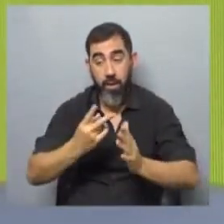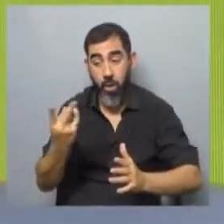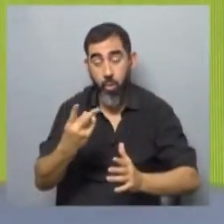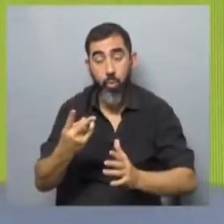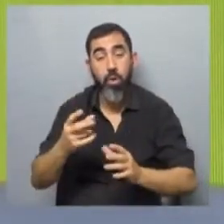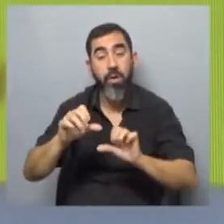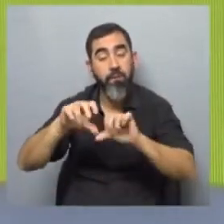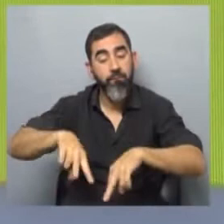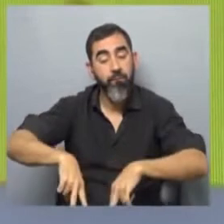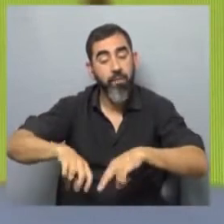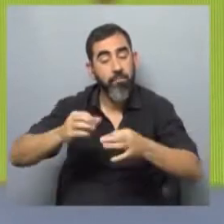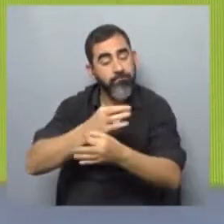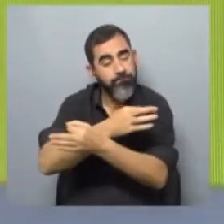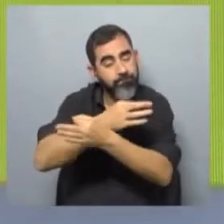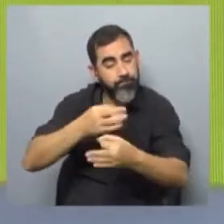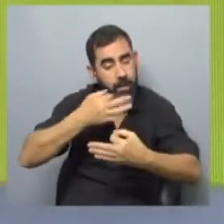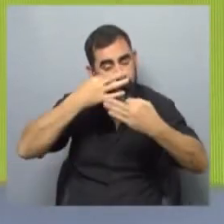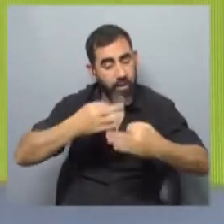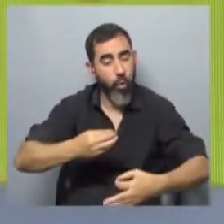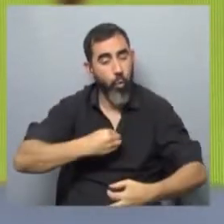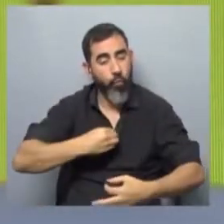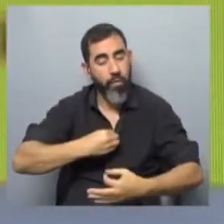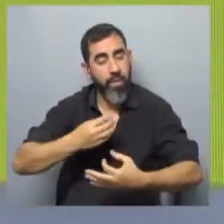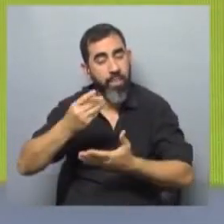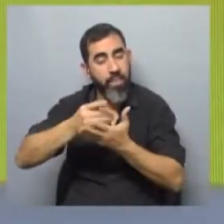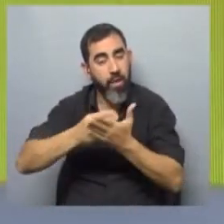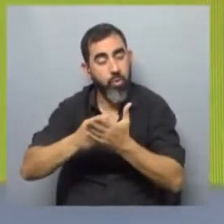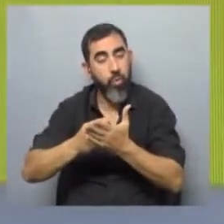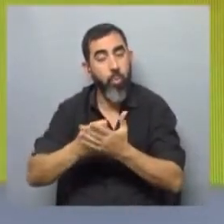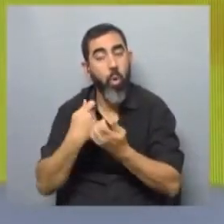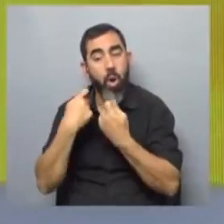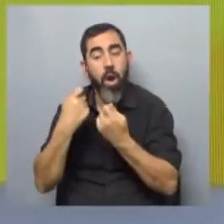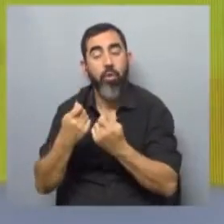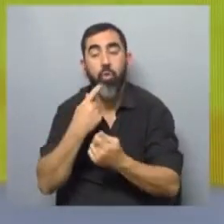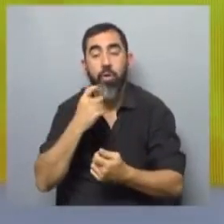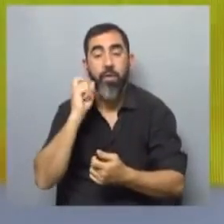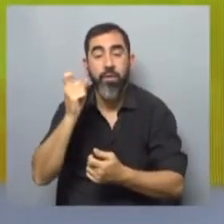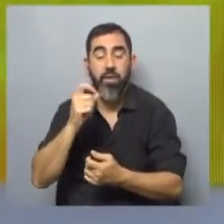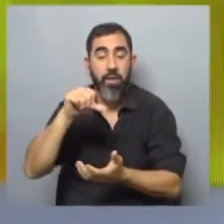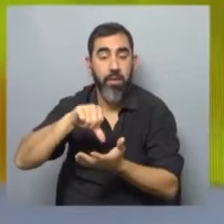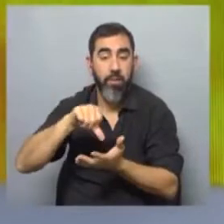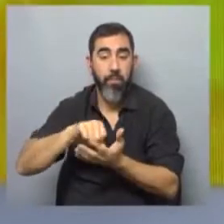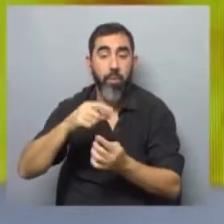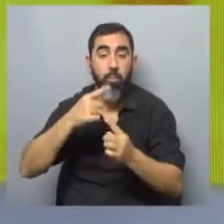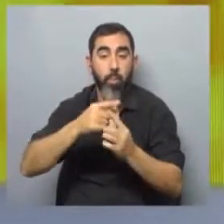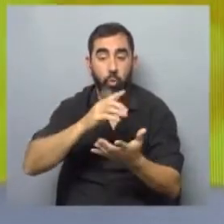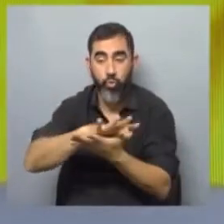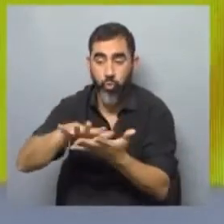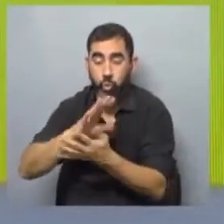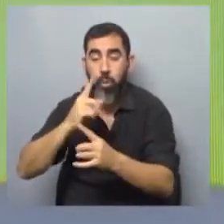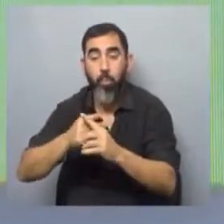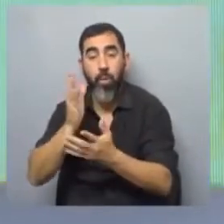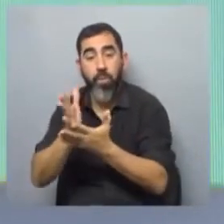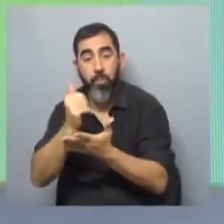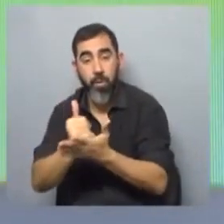más certeros, más realmente confiables del consumo de sangre en el país con diferentes parámetros, por zona, por departamento, por época del